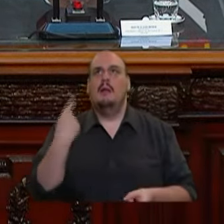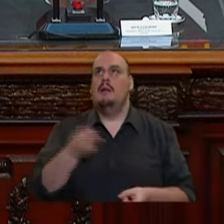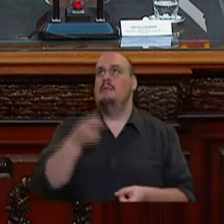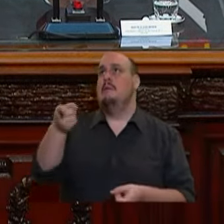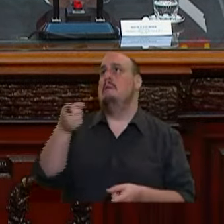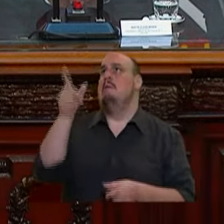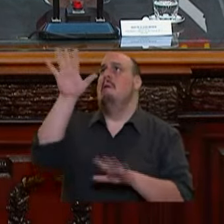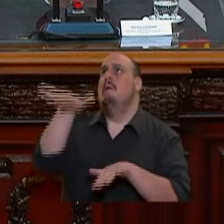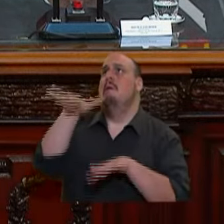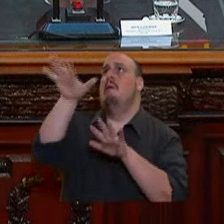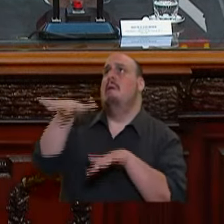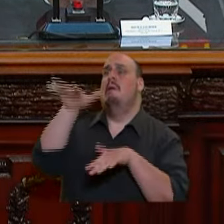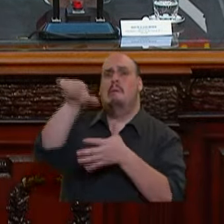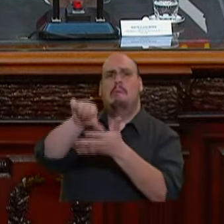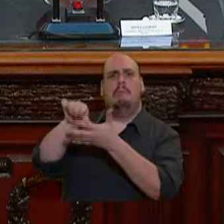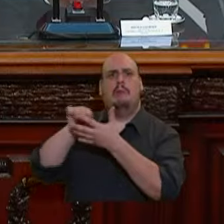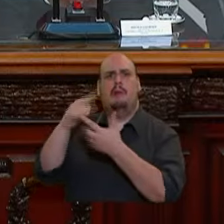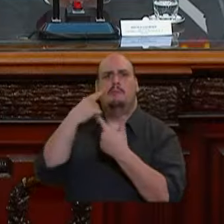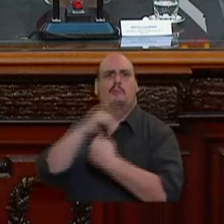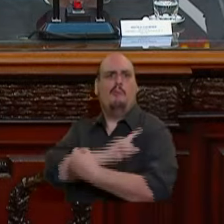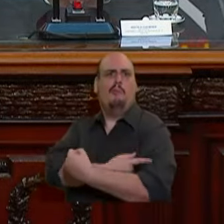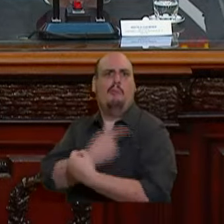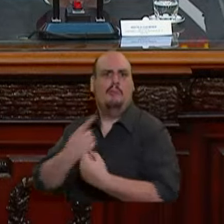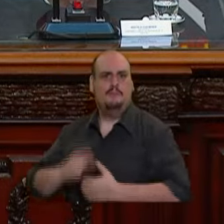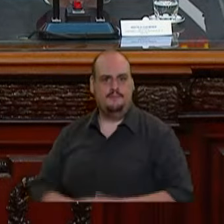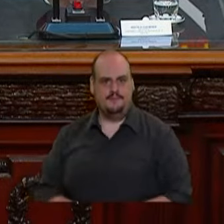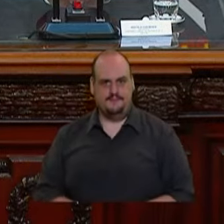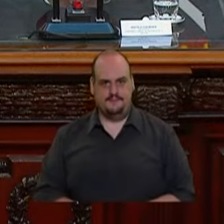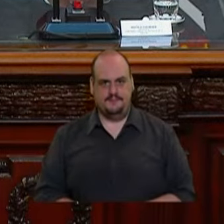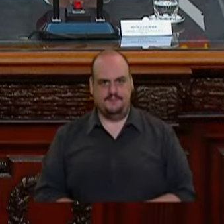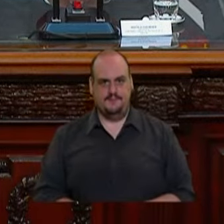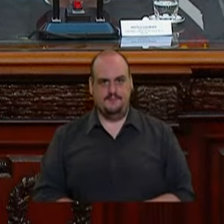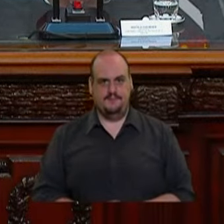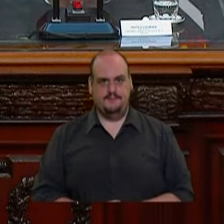los países más cuestionados del mundo.